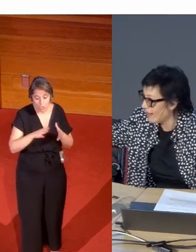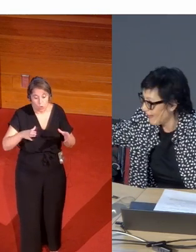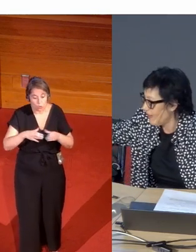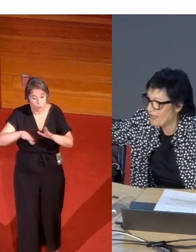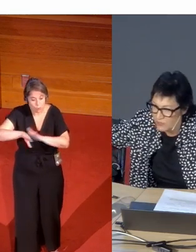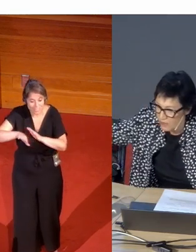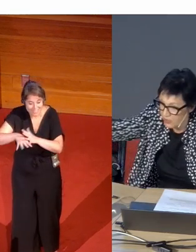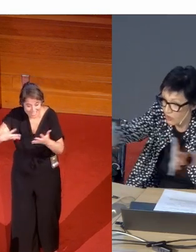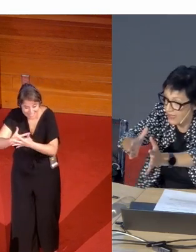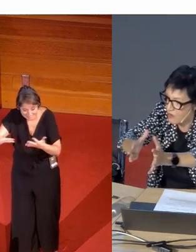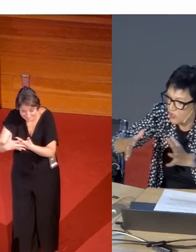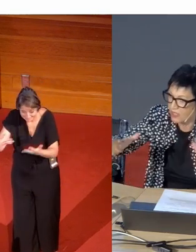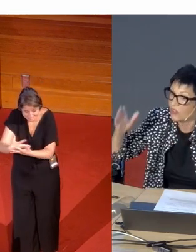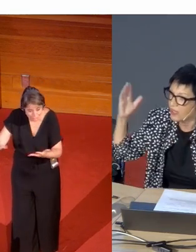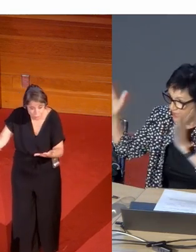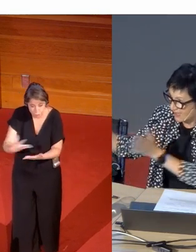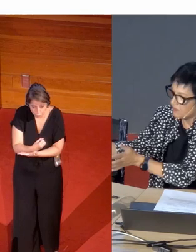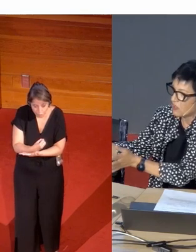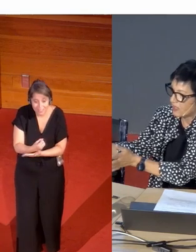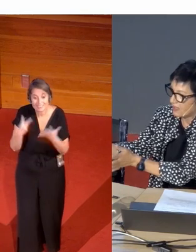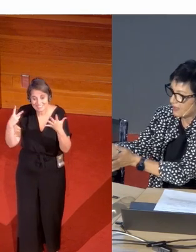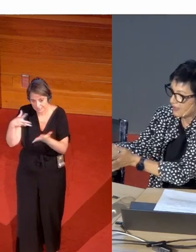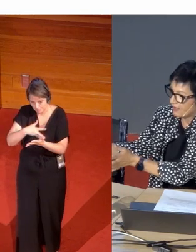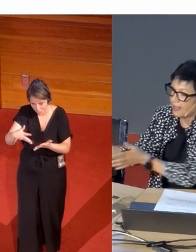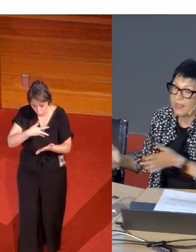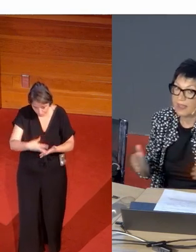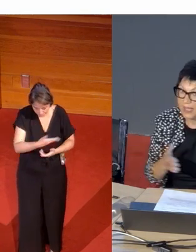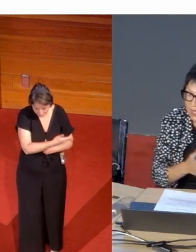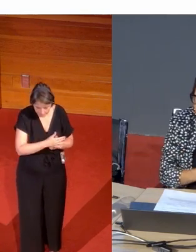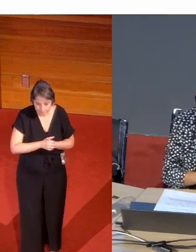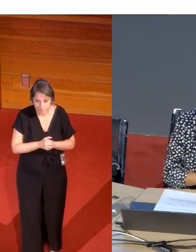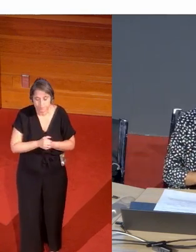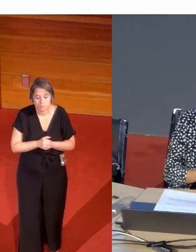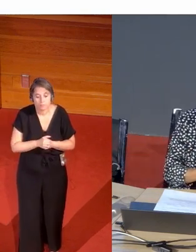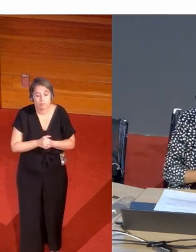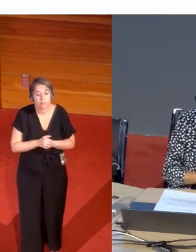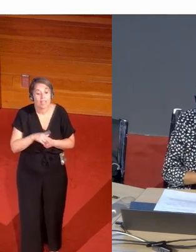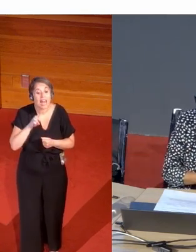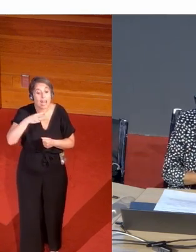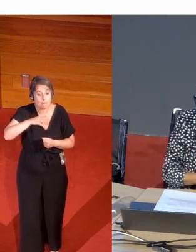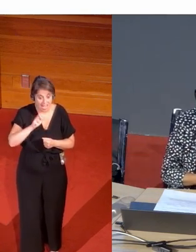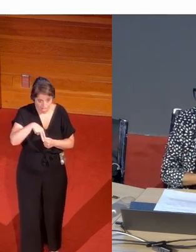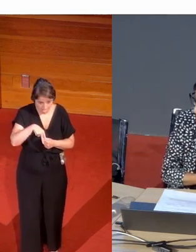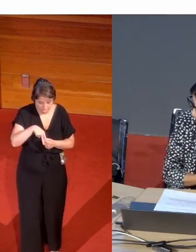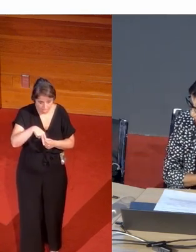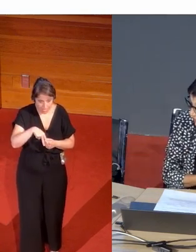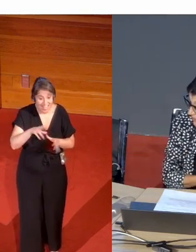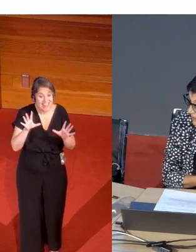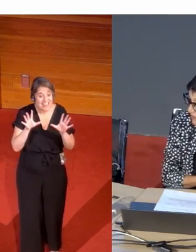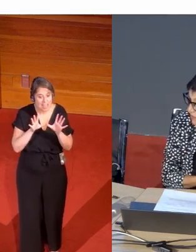izquierdas habidas y por haber todas en el mismo saco 7 millones el partido de l pen